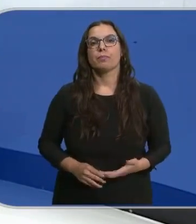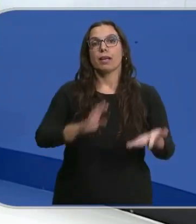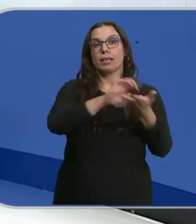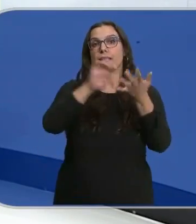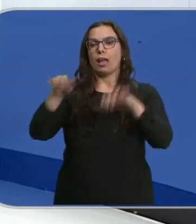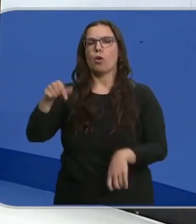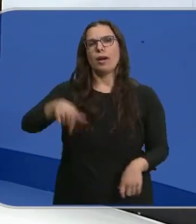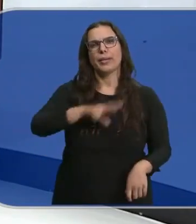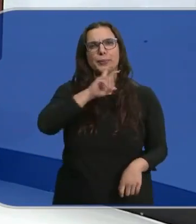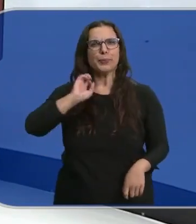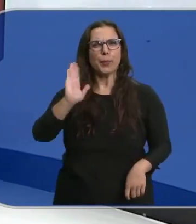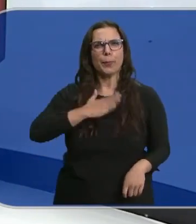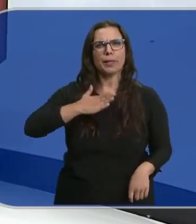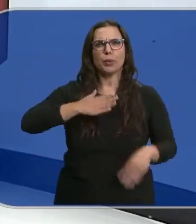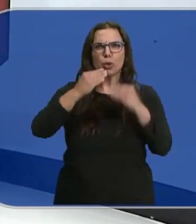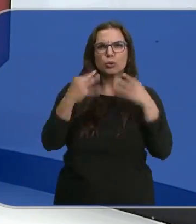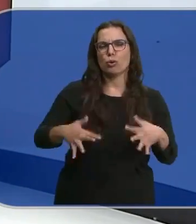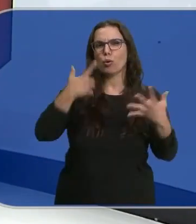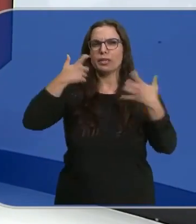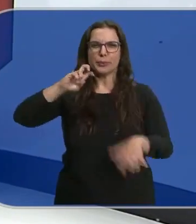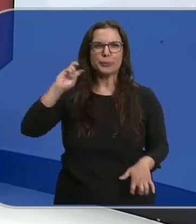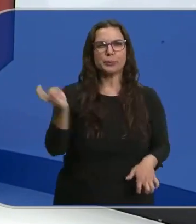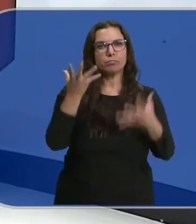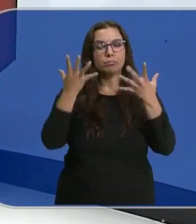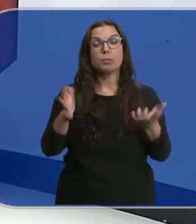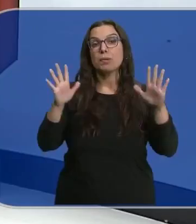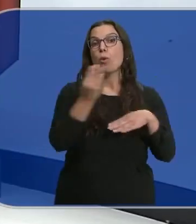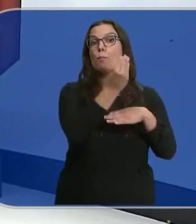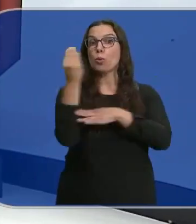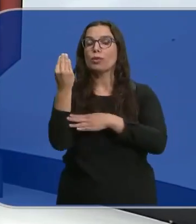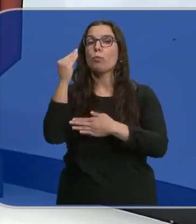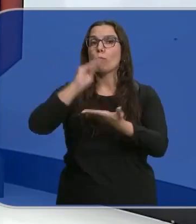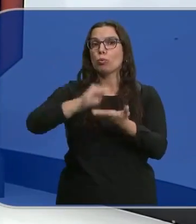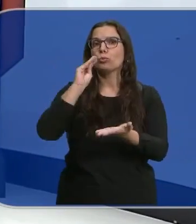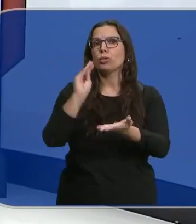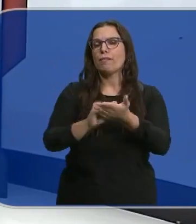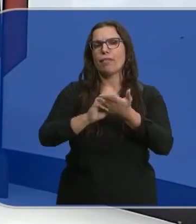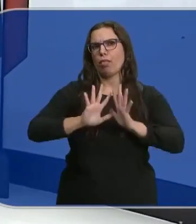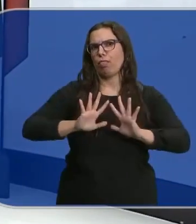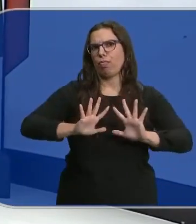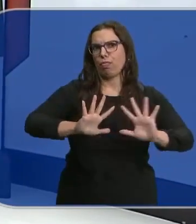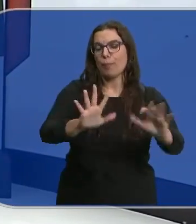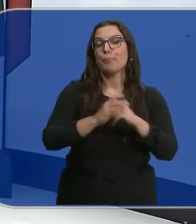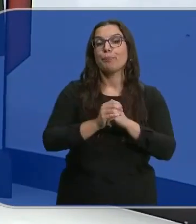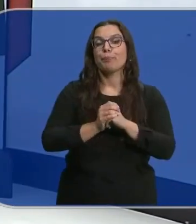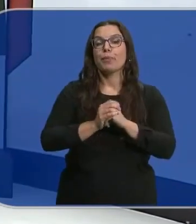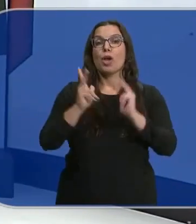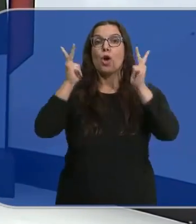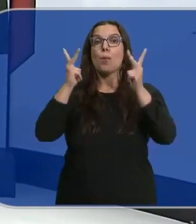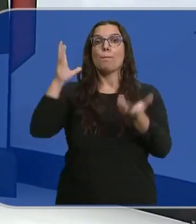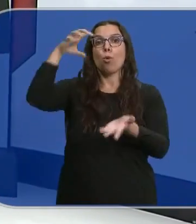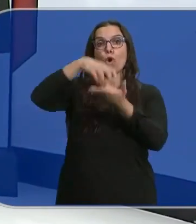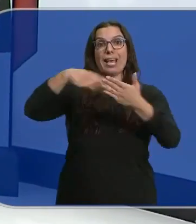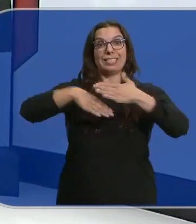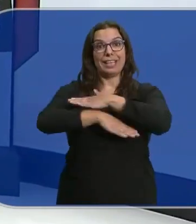Castilla y León tiene un gran patrimonio histórico y artístico, pero muchos monumentos en ocasiones caen en el abandono. En el monasterio de Silos,